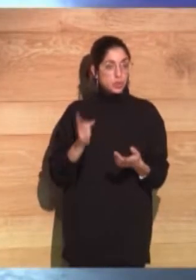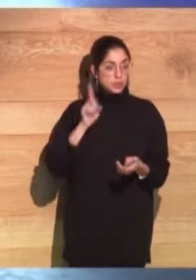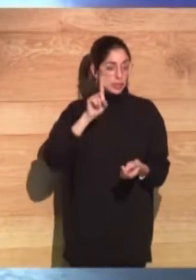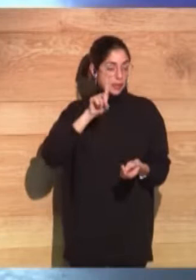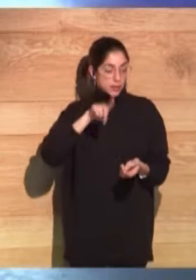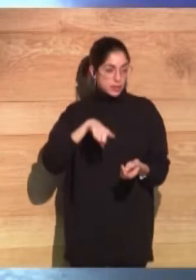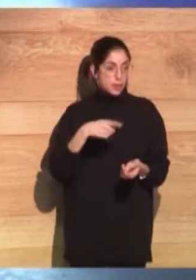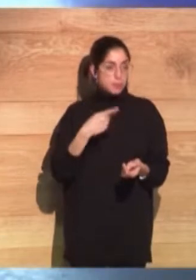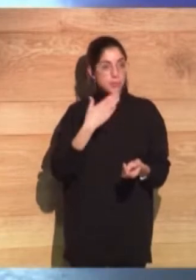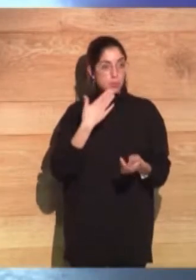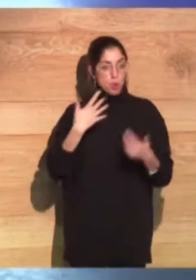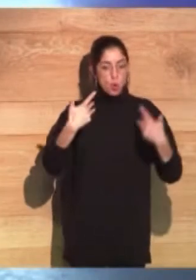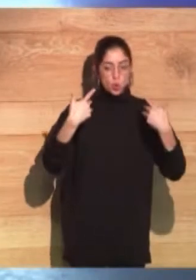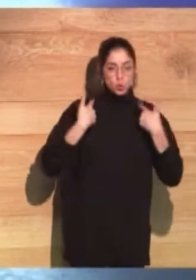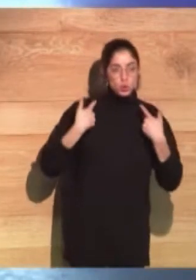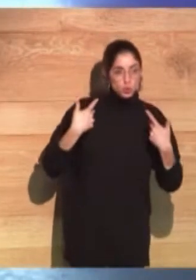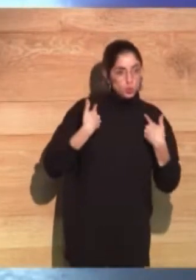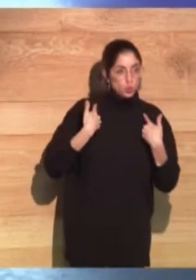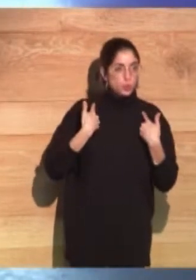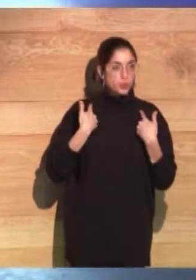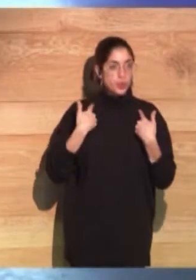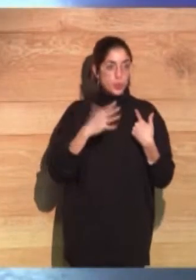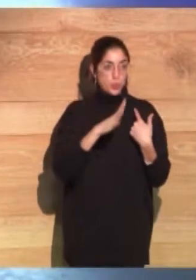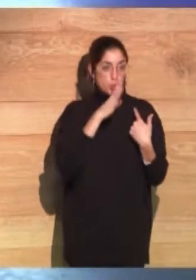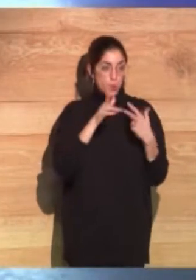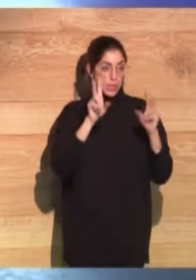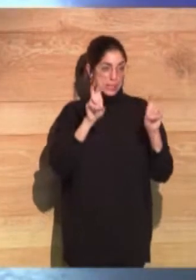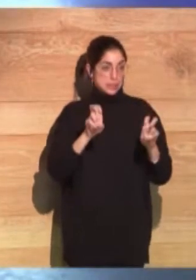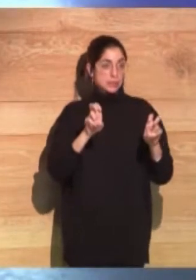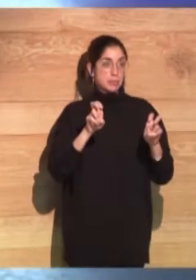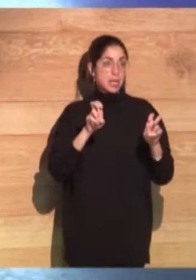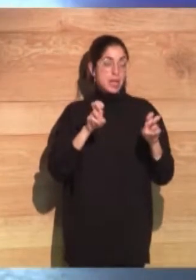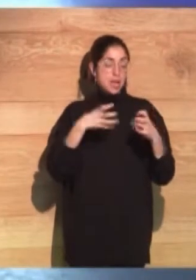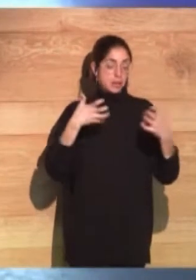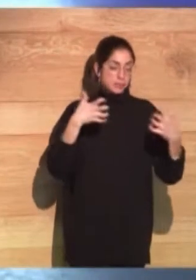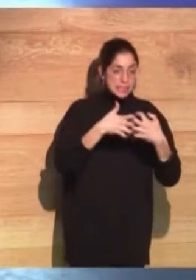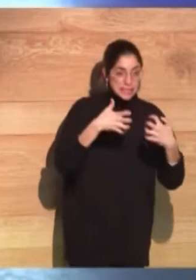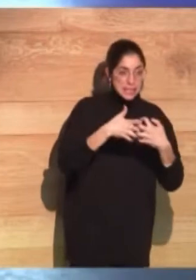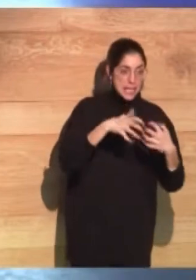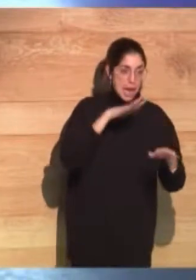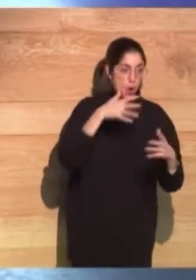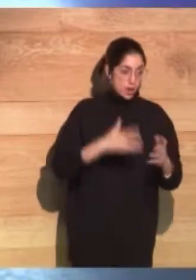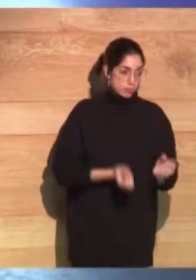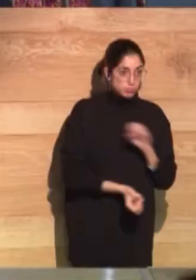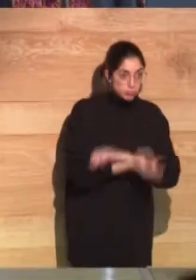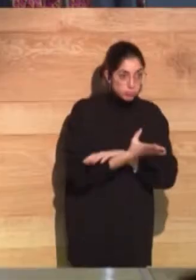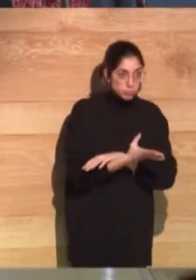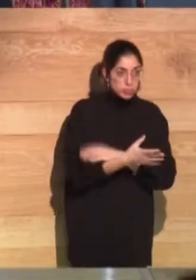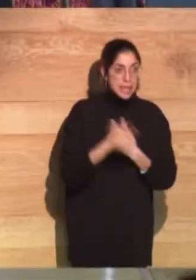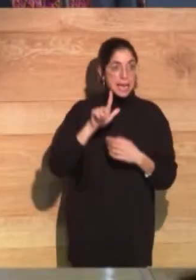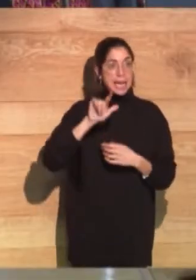sometidos a este sufrimiento debido a la guerra que se está produciendo.